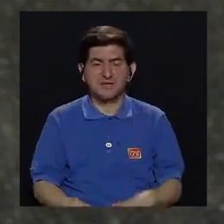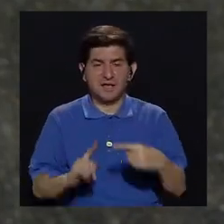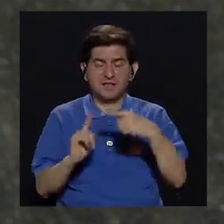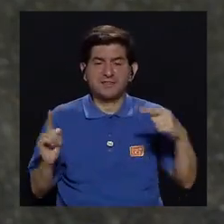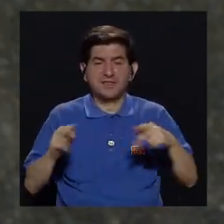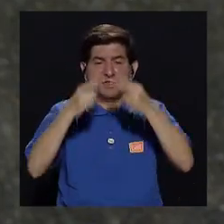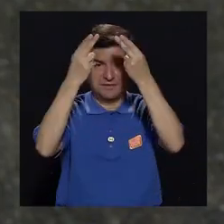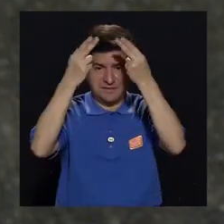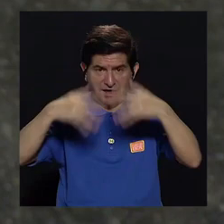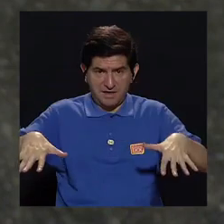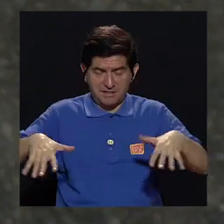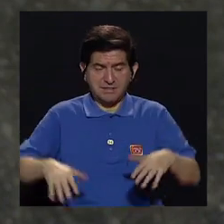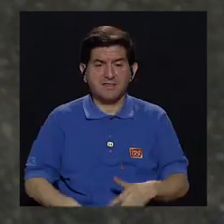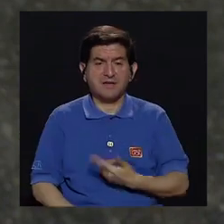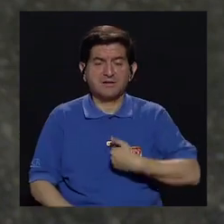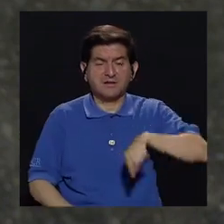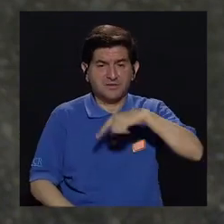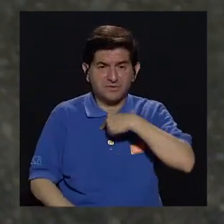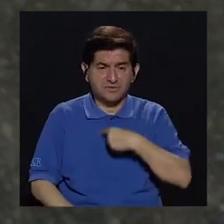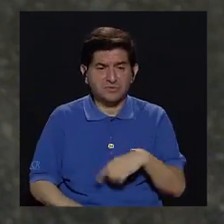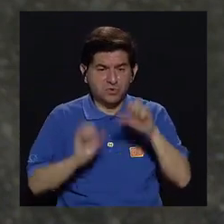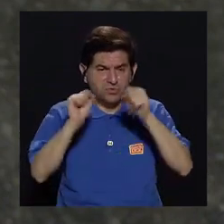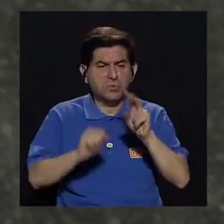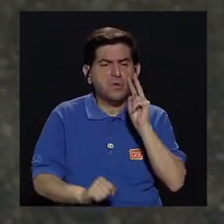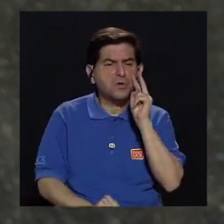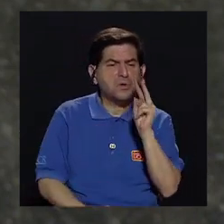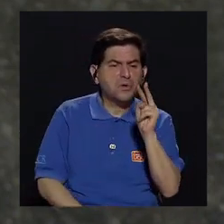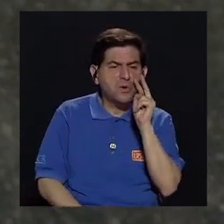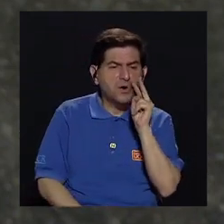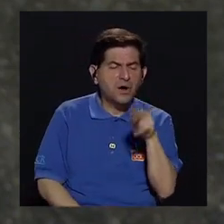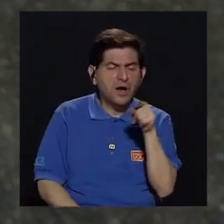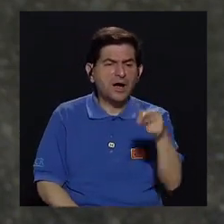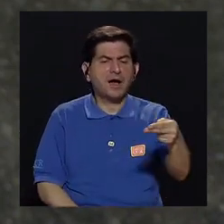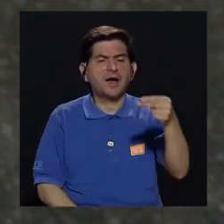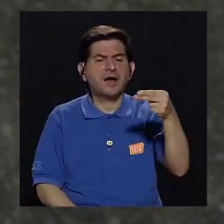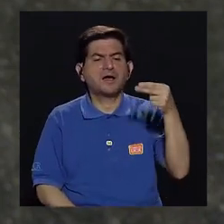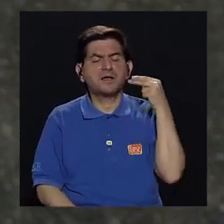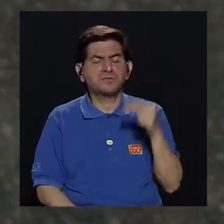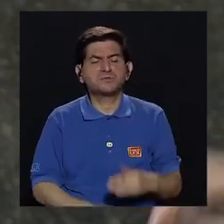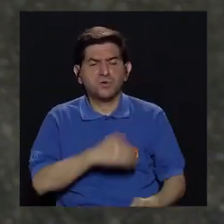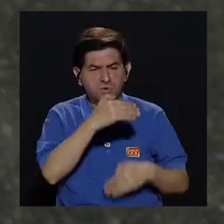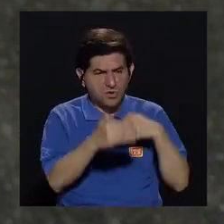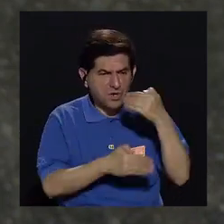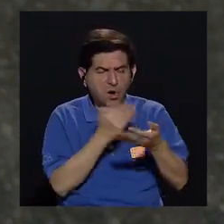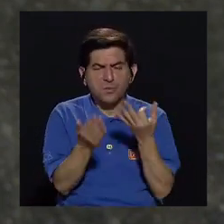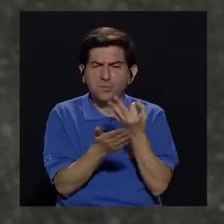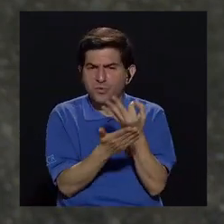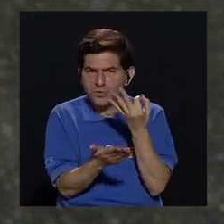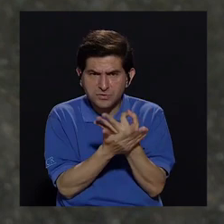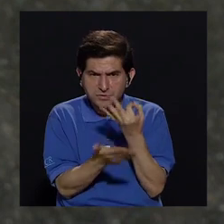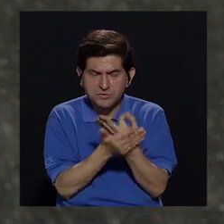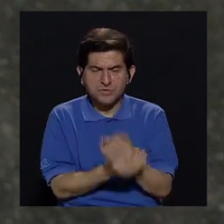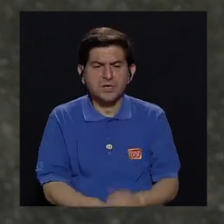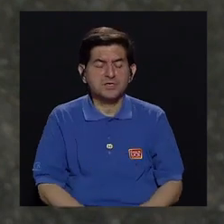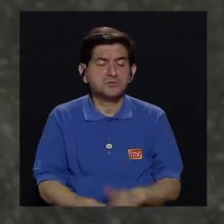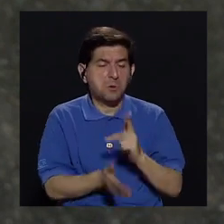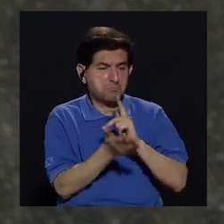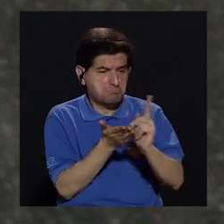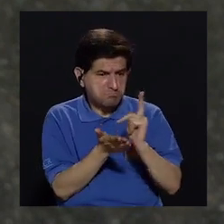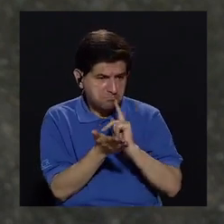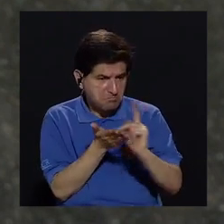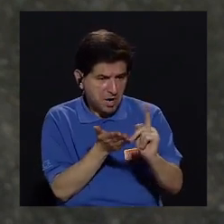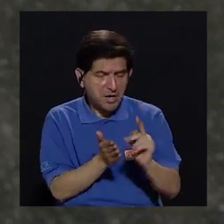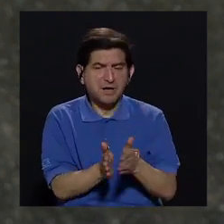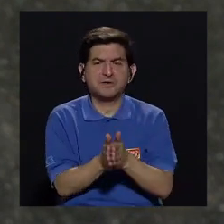página de internet de nuestro banco podemos ver nuestro histórico de comportamiento financiero, podemos hacer